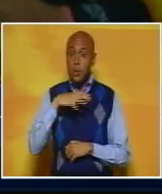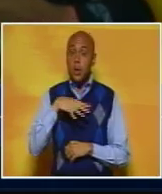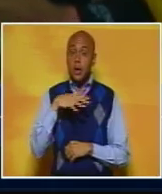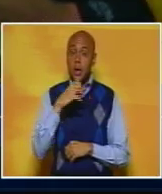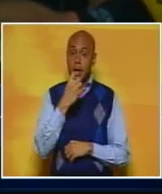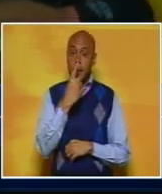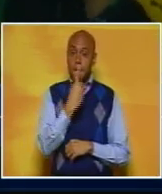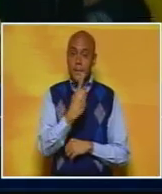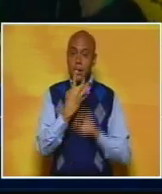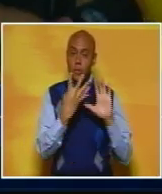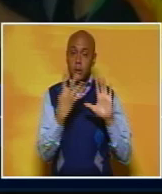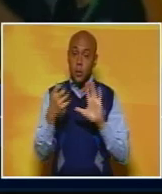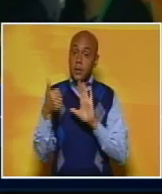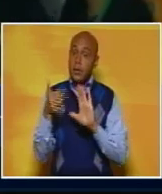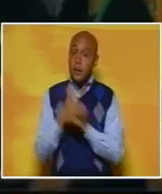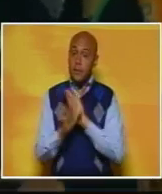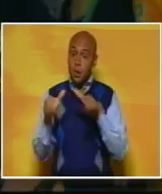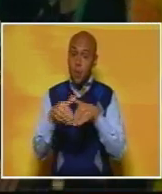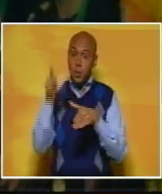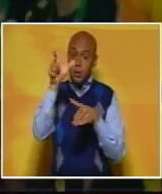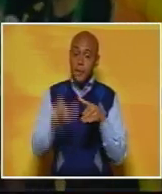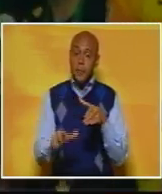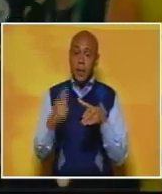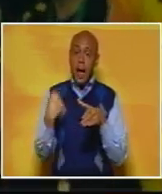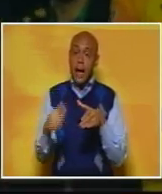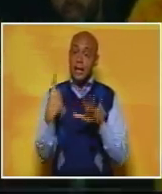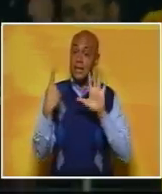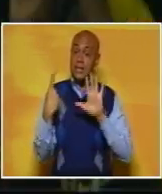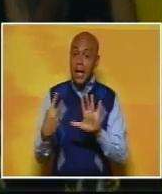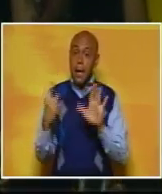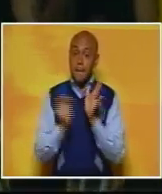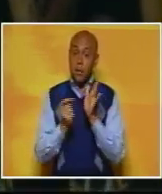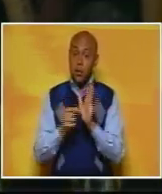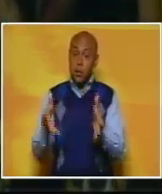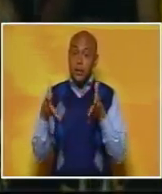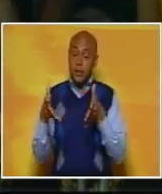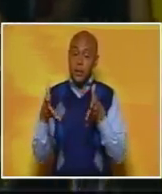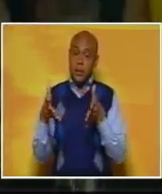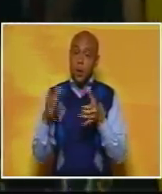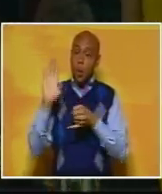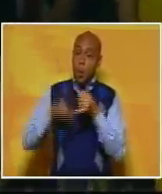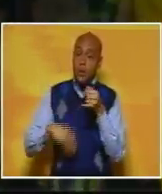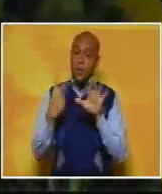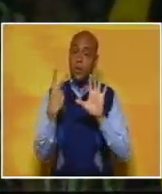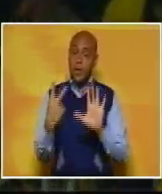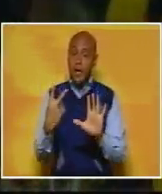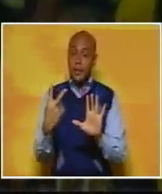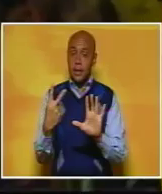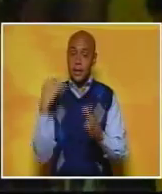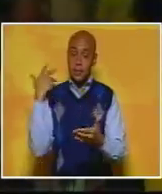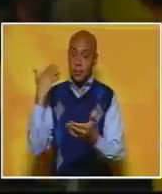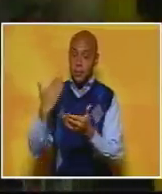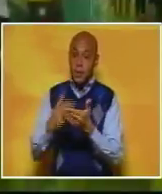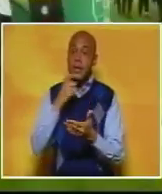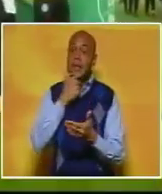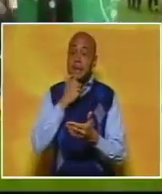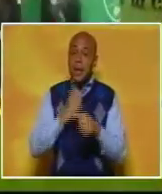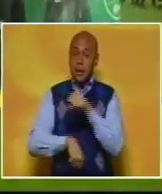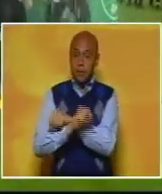pudo evitar el triunfo de los Citizens, que han ganado 6 de los últimos 7 títulos disputados en el fútbol inglés.